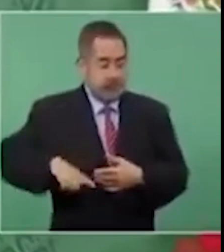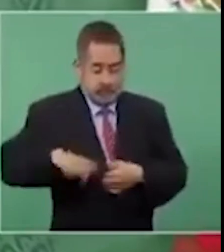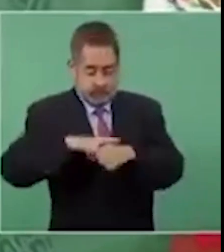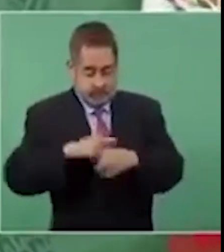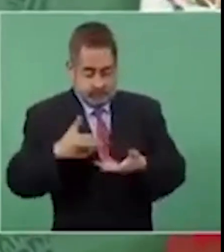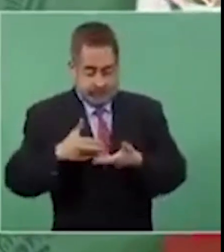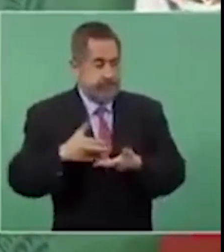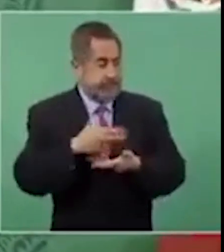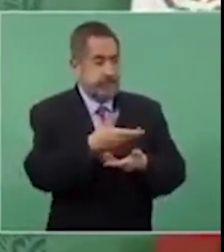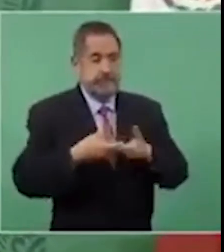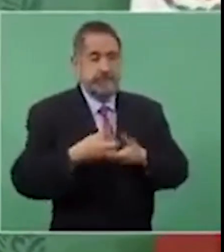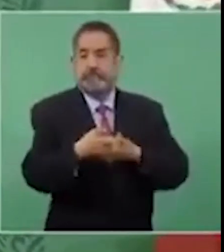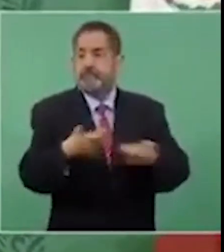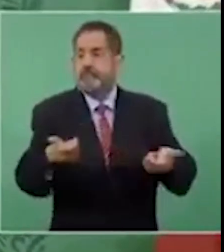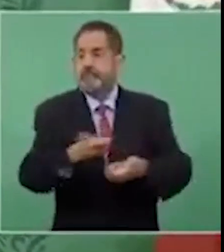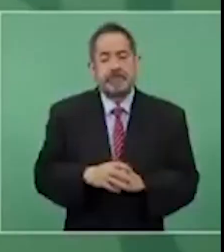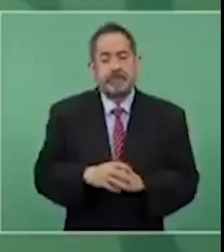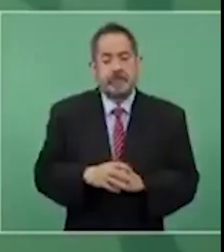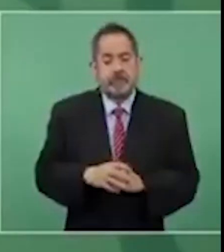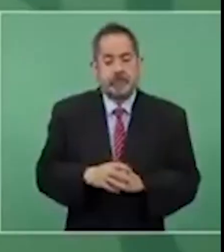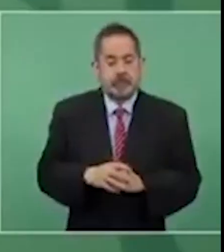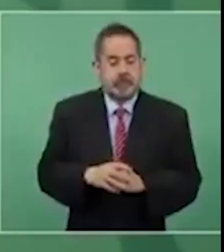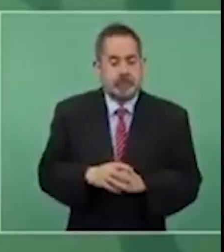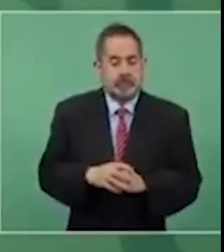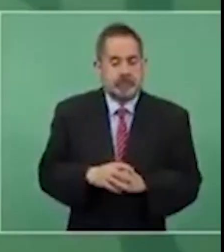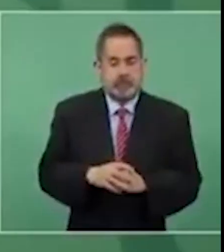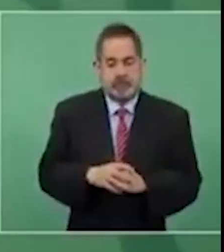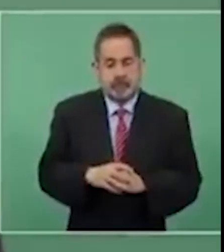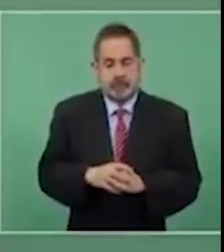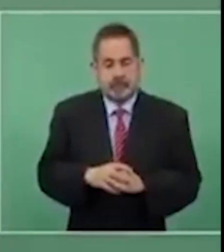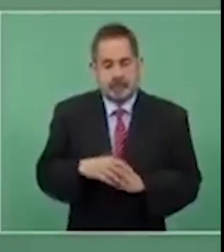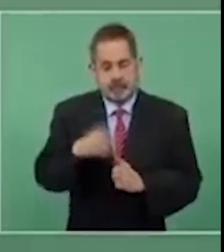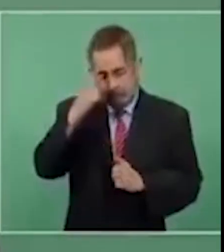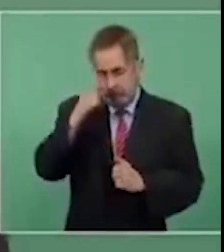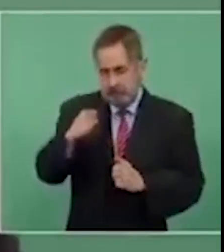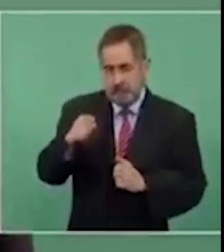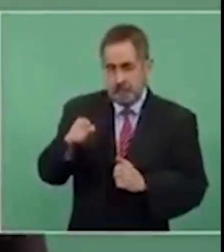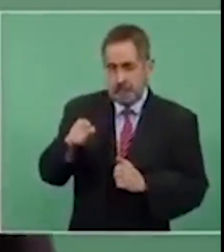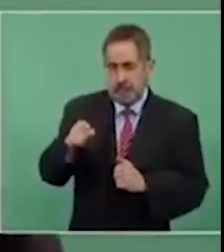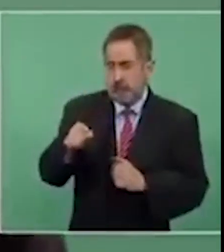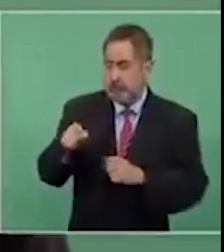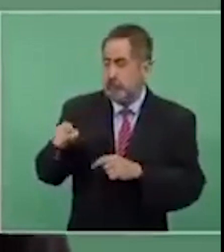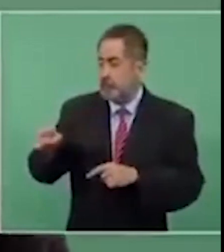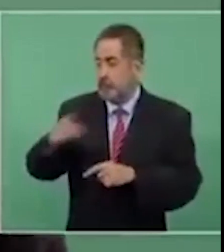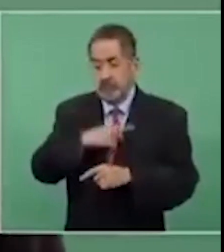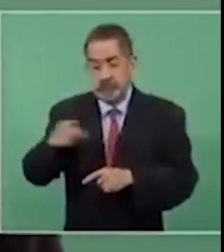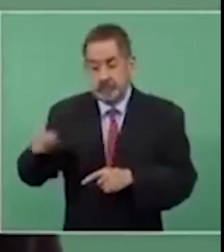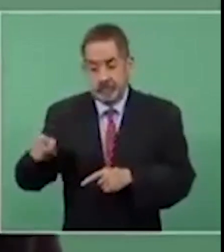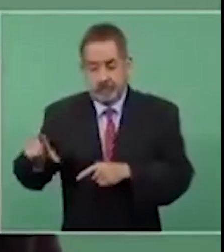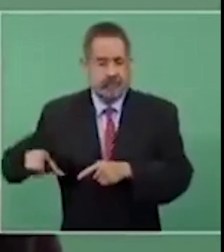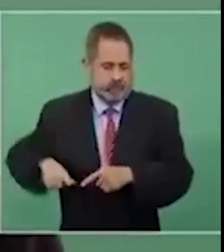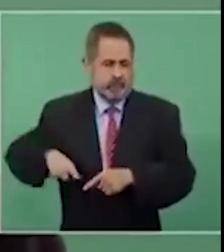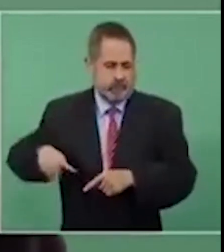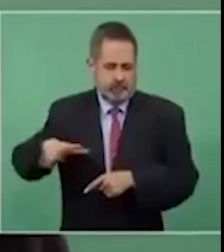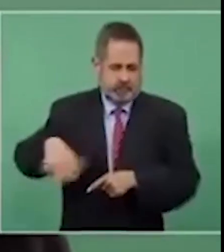es mayor a los 12 mil millones de pesos para pagar las deudas de corto plazo